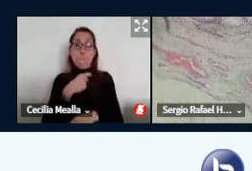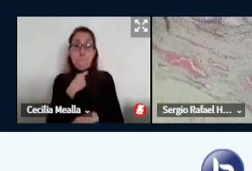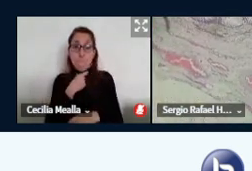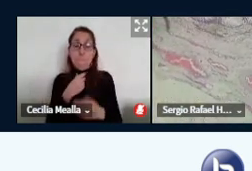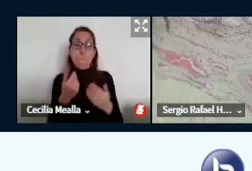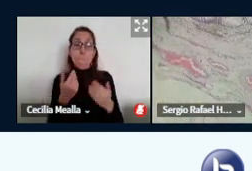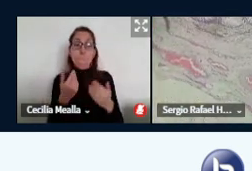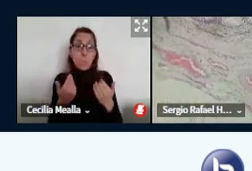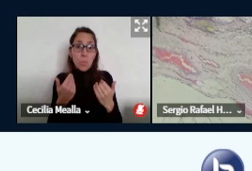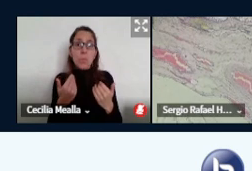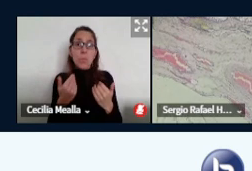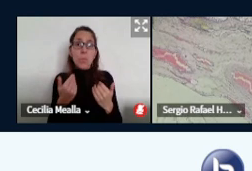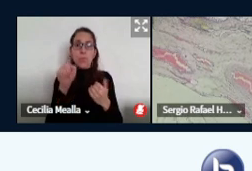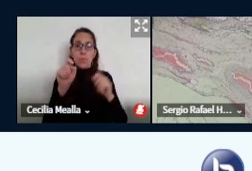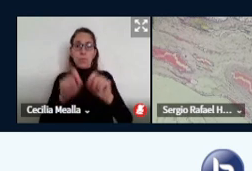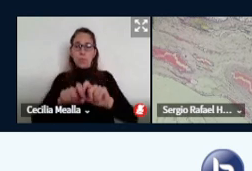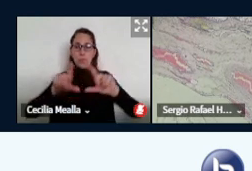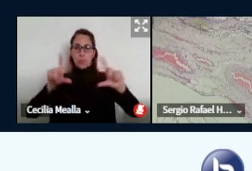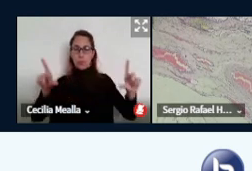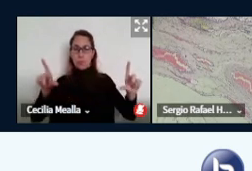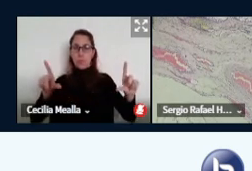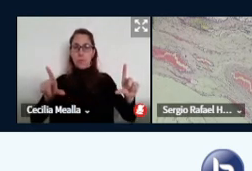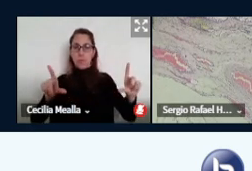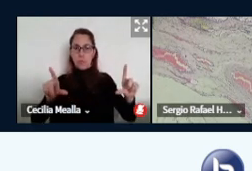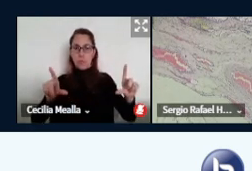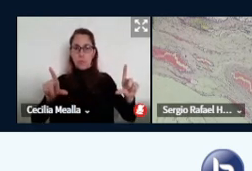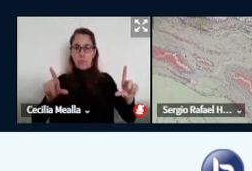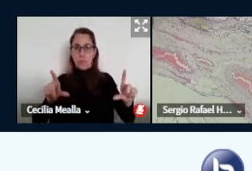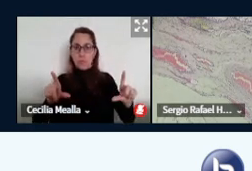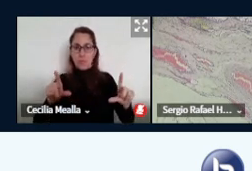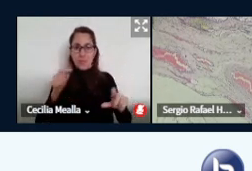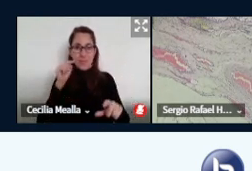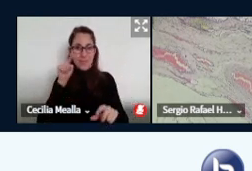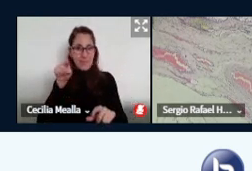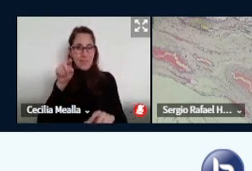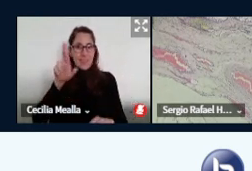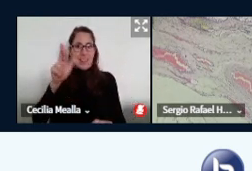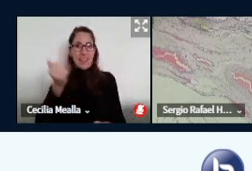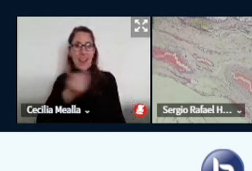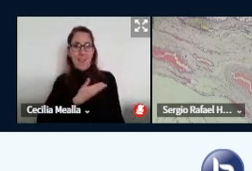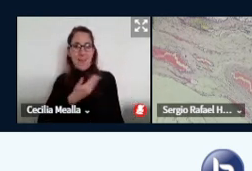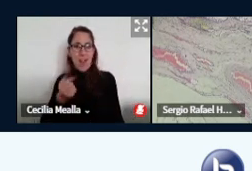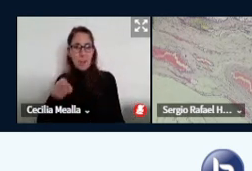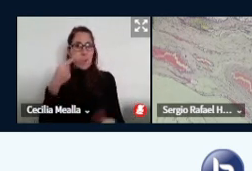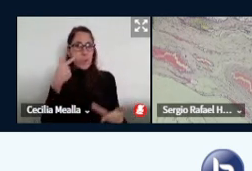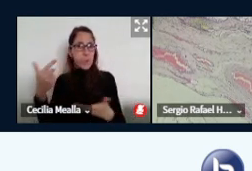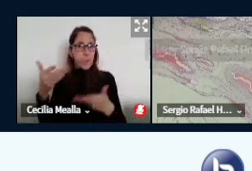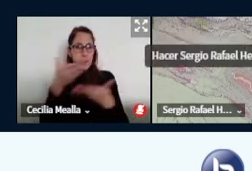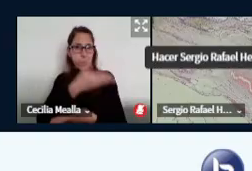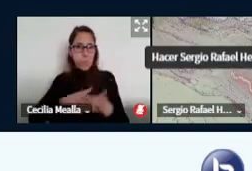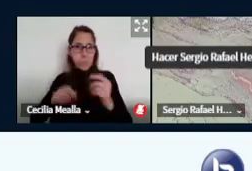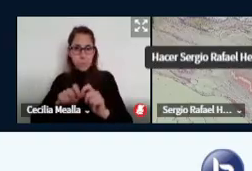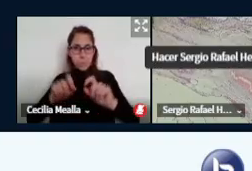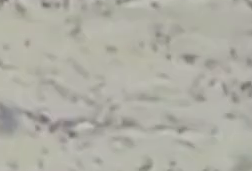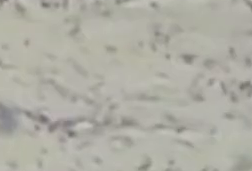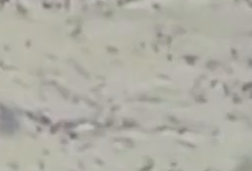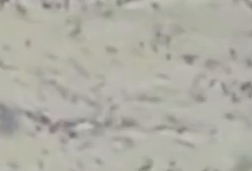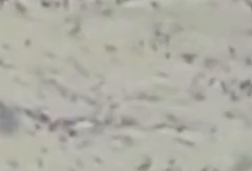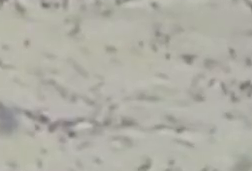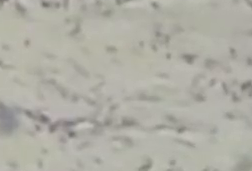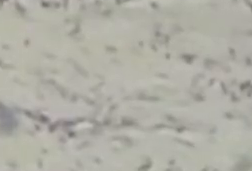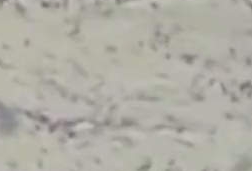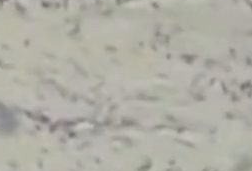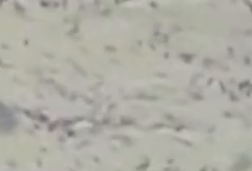abrir la imagen que tienen ahí de Rafa y que dice el cuadradito